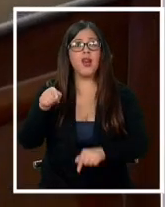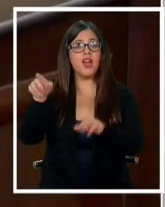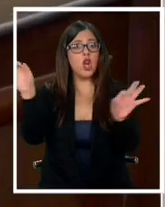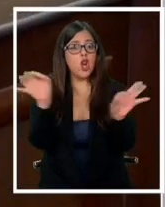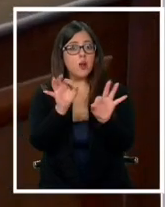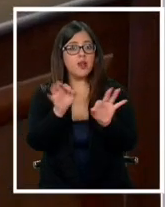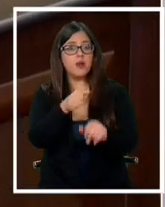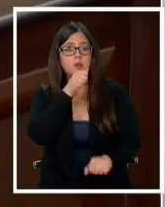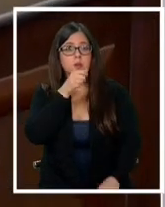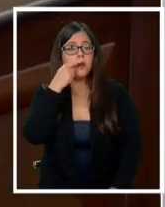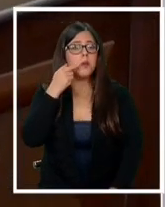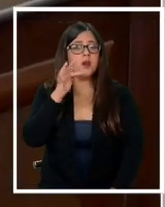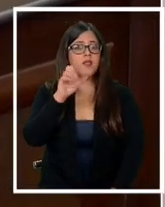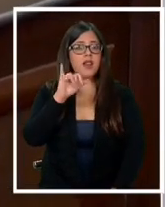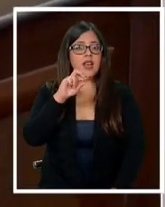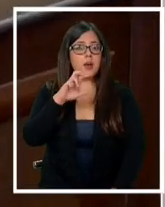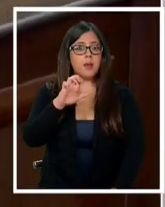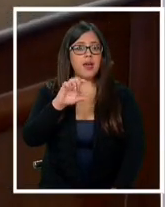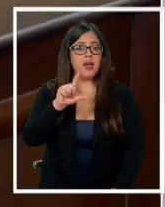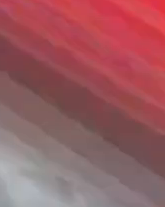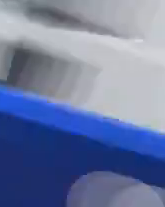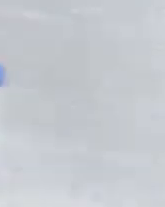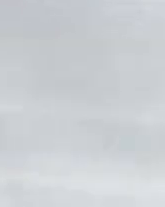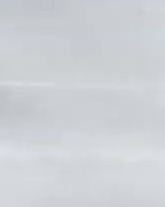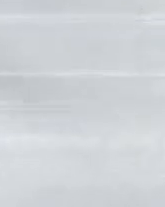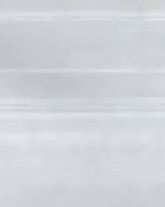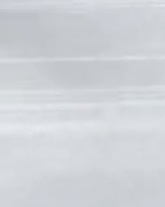explica en detalle el periodista felipe gallegos